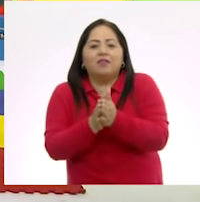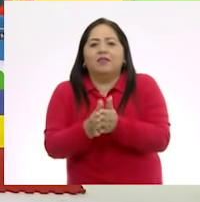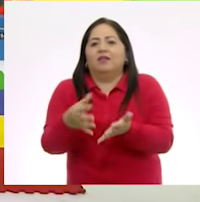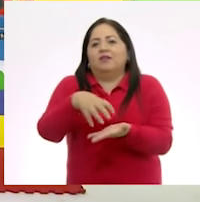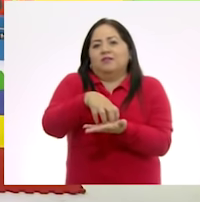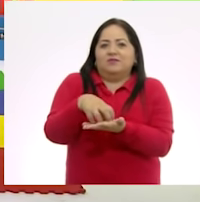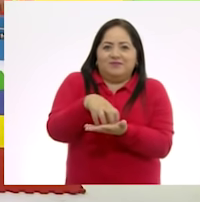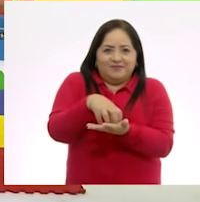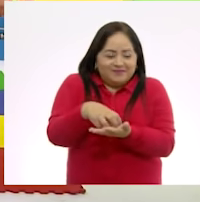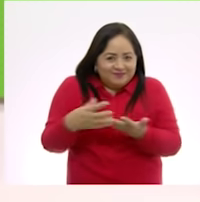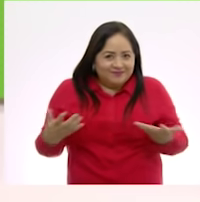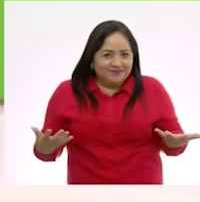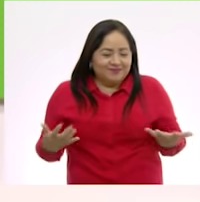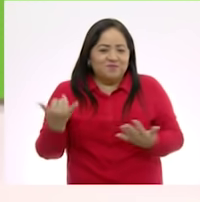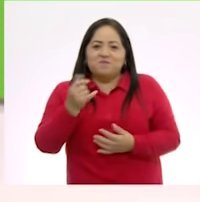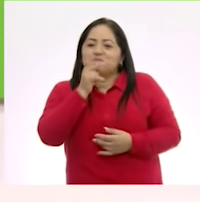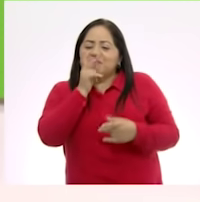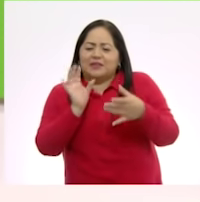Chocolate.